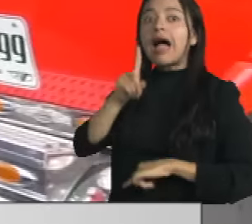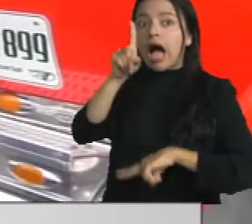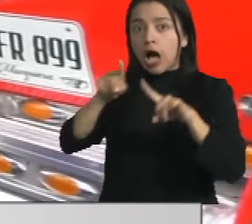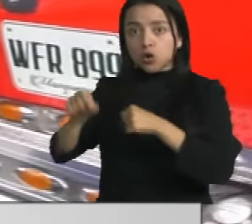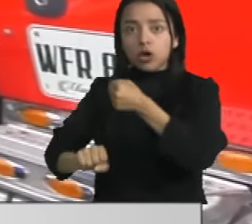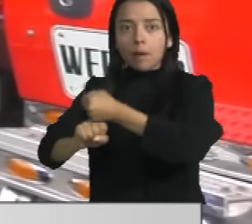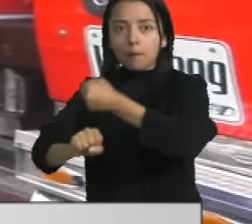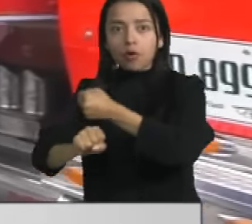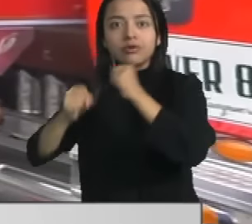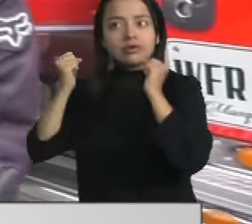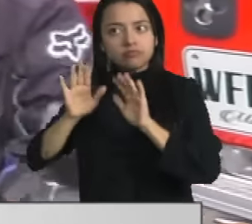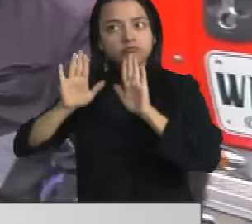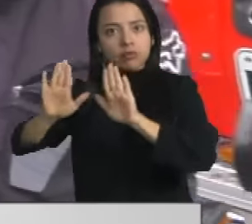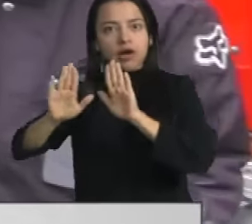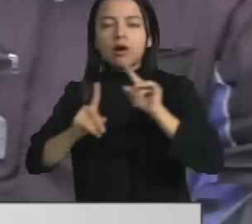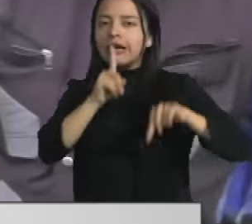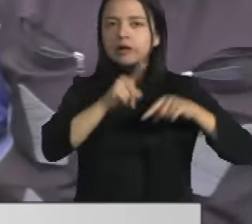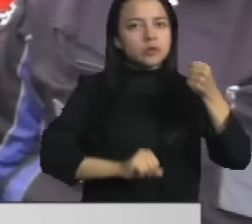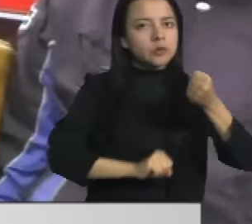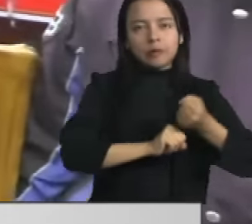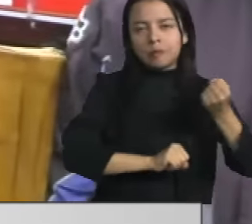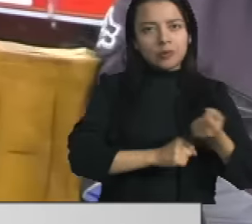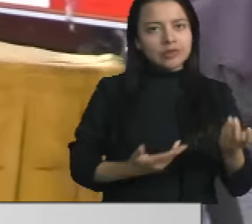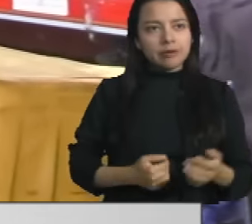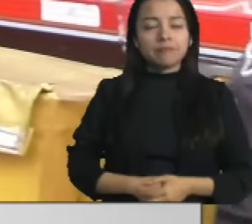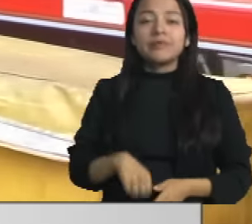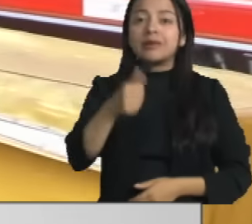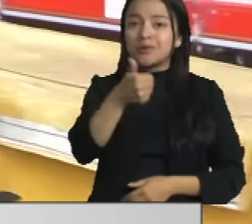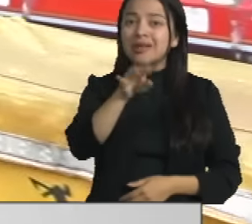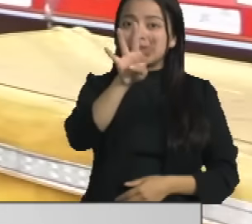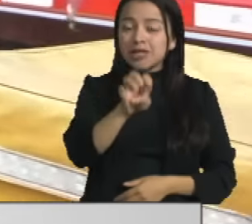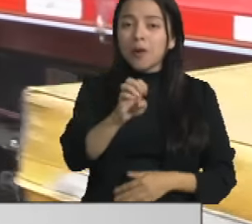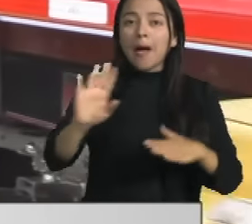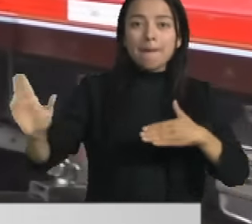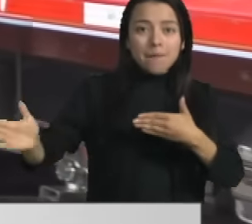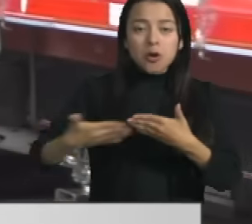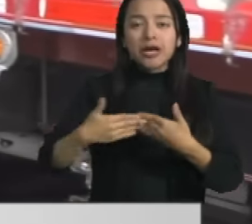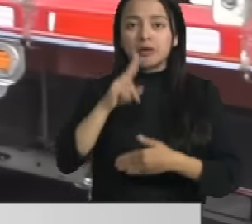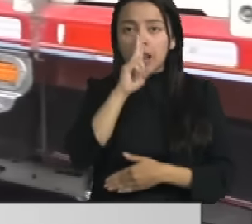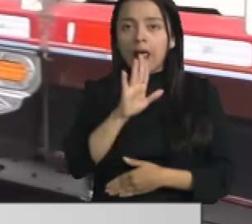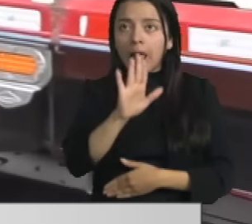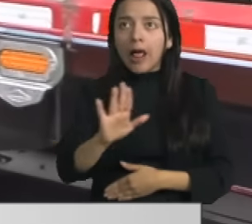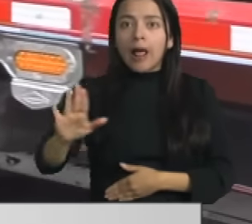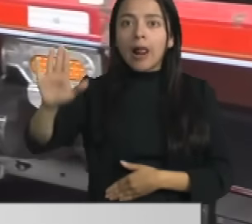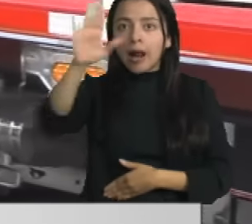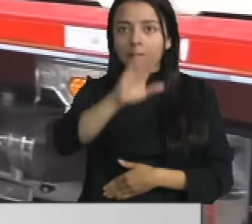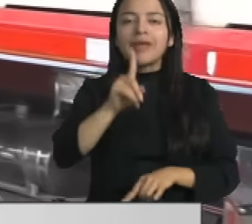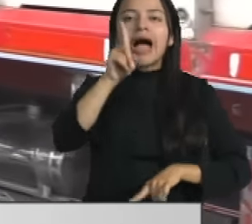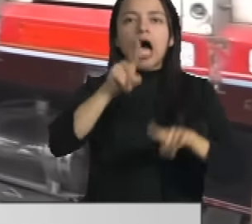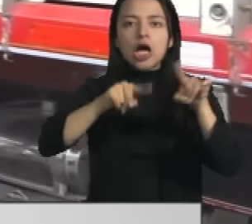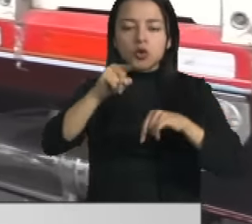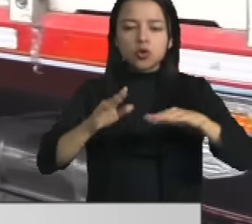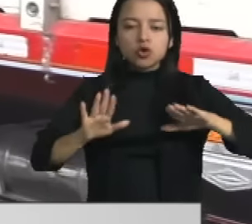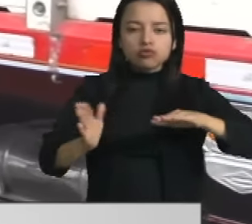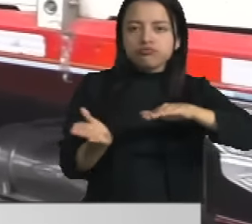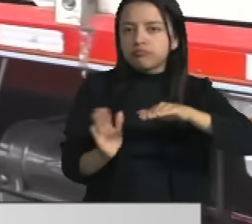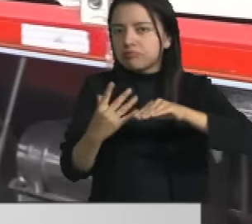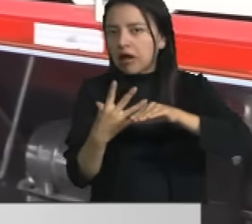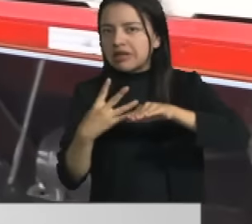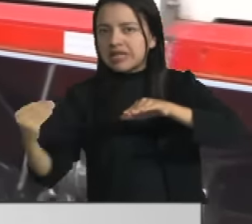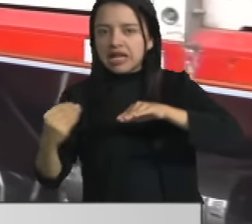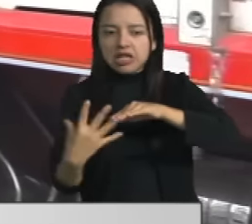Hay que decir que en este momento en la capital del país hay 19 puntos con bloqueos, algunos en las salidas, otros ya internamente hacia el